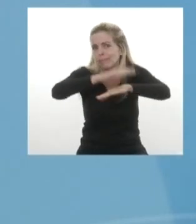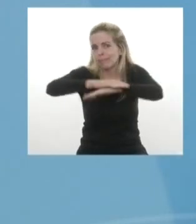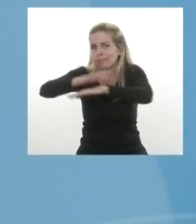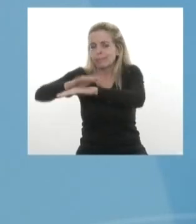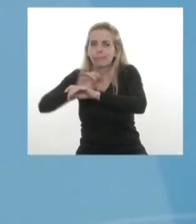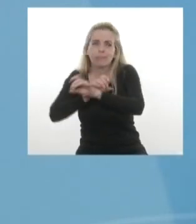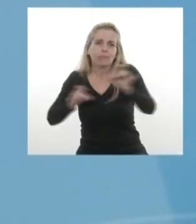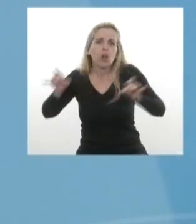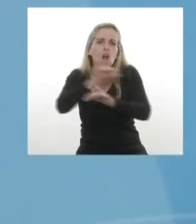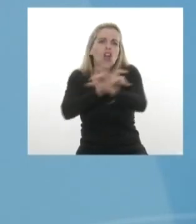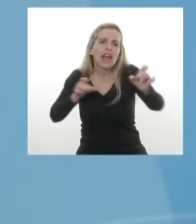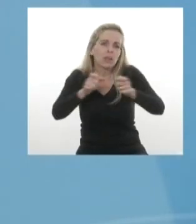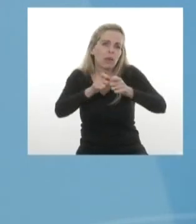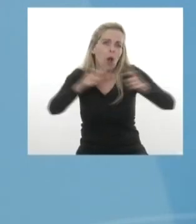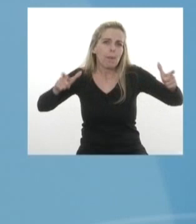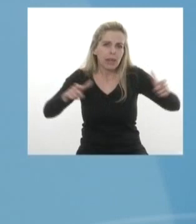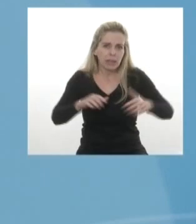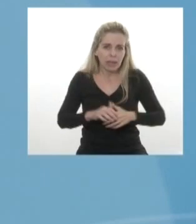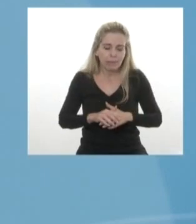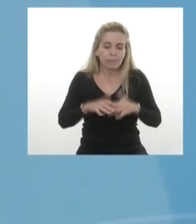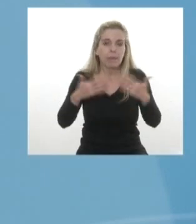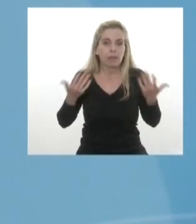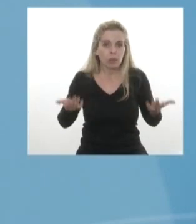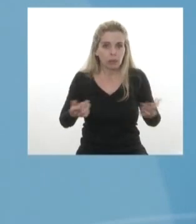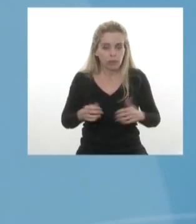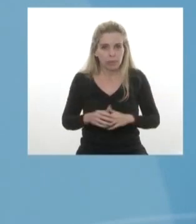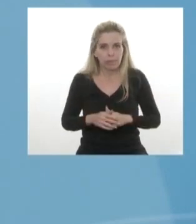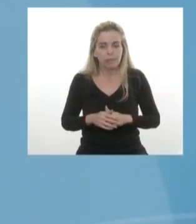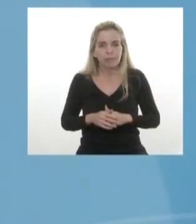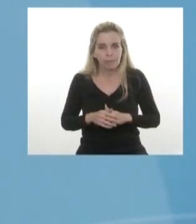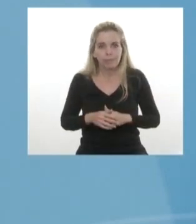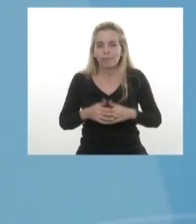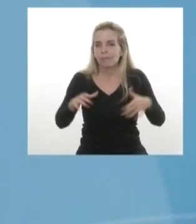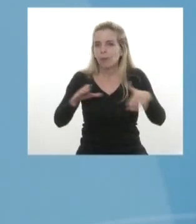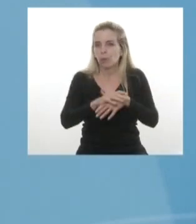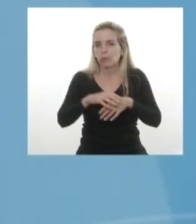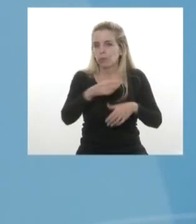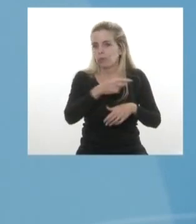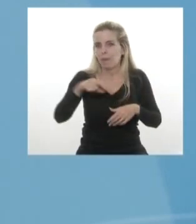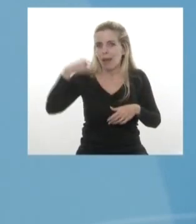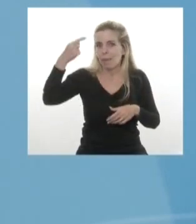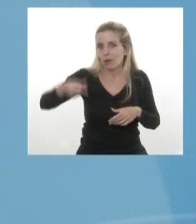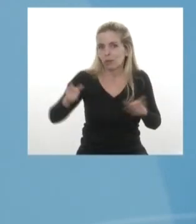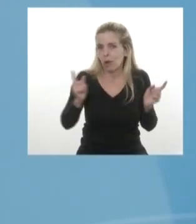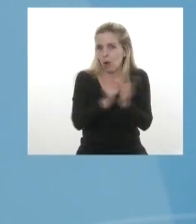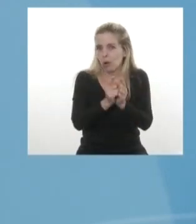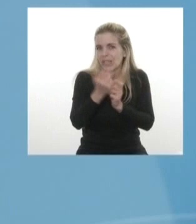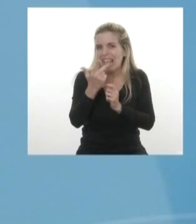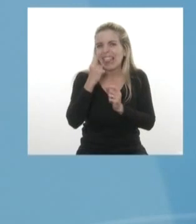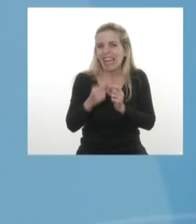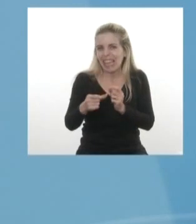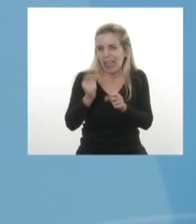los contagios. Por lo tanto, aprovechando que la semana próxima solo tiene 3 días